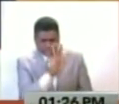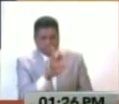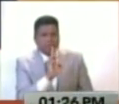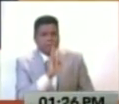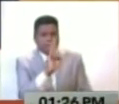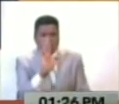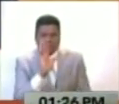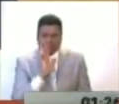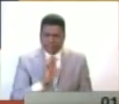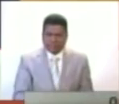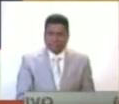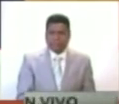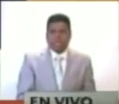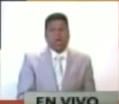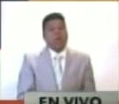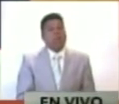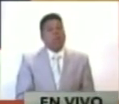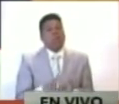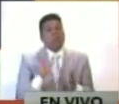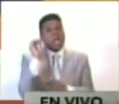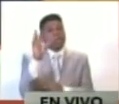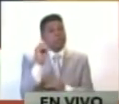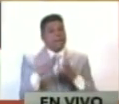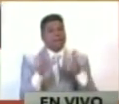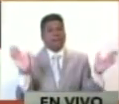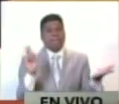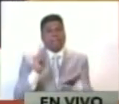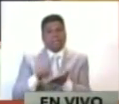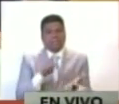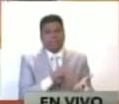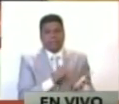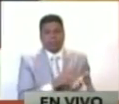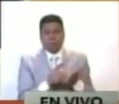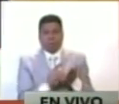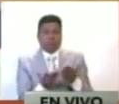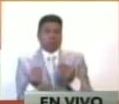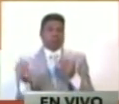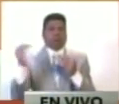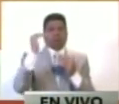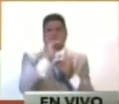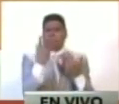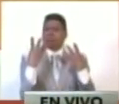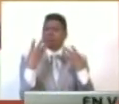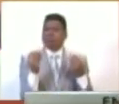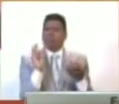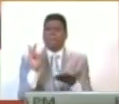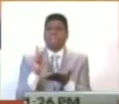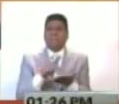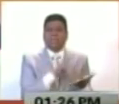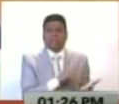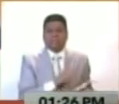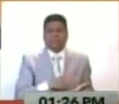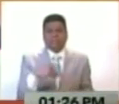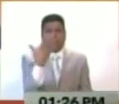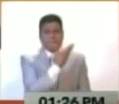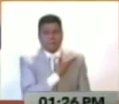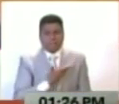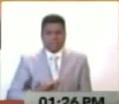una gran participación a su más alto nivel. Hemos tenido participación de jefes de Estado,